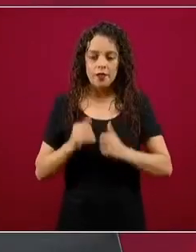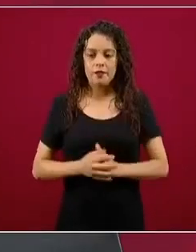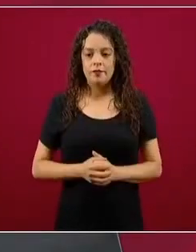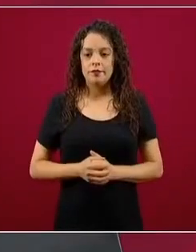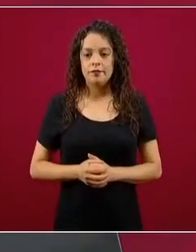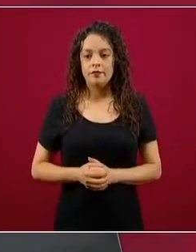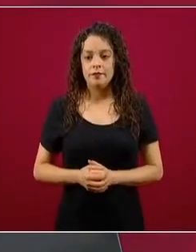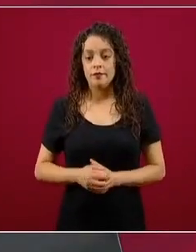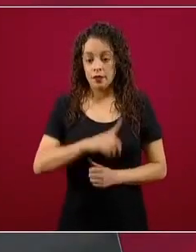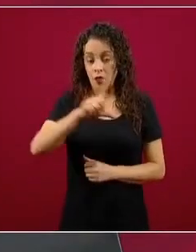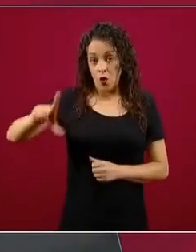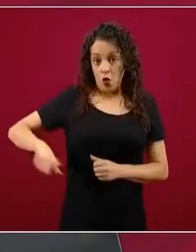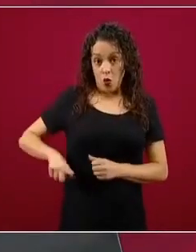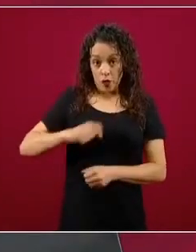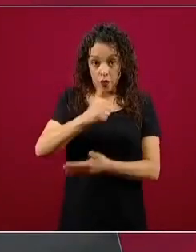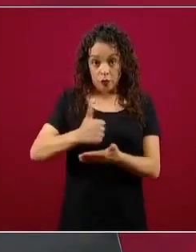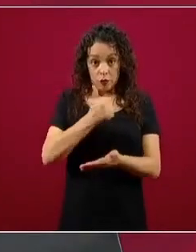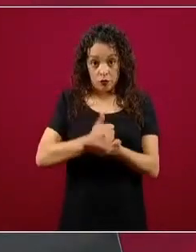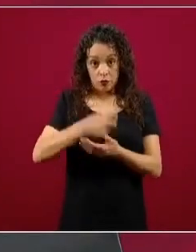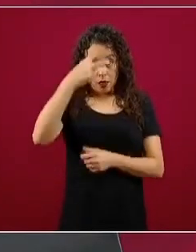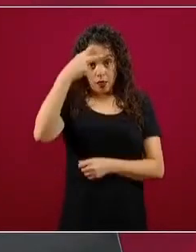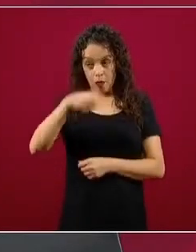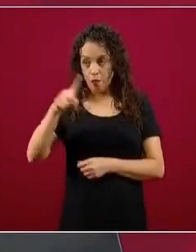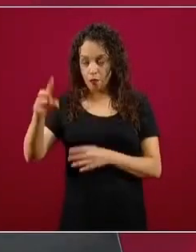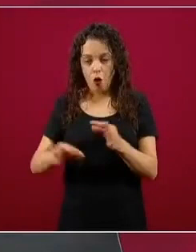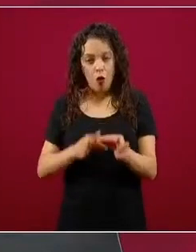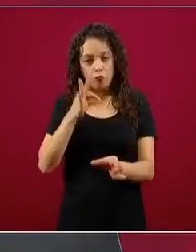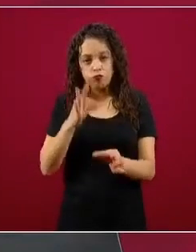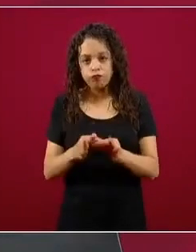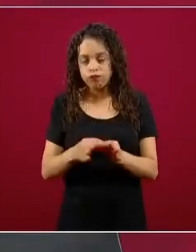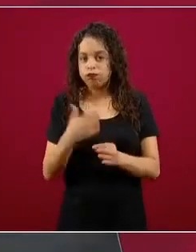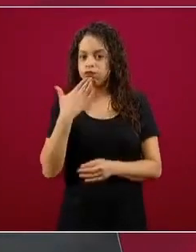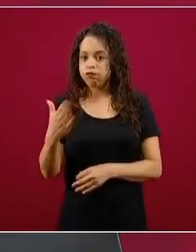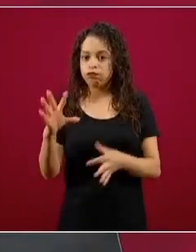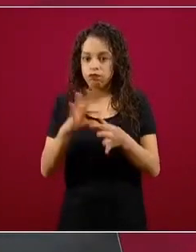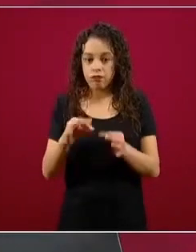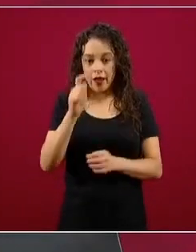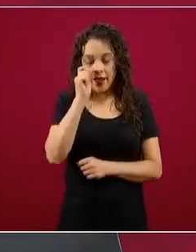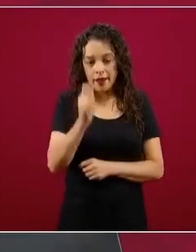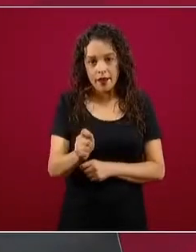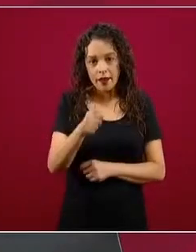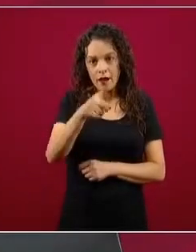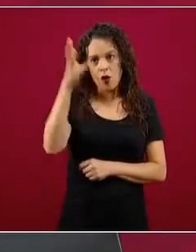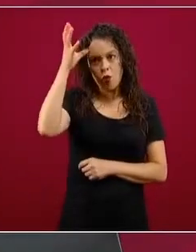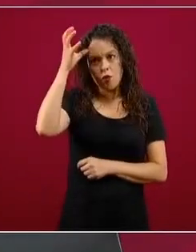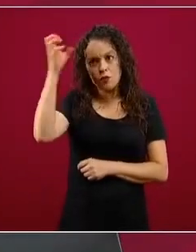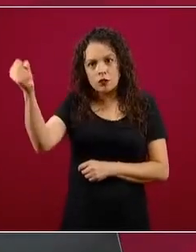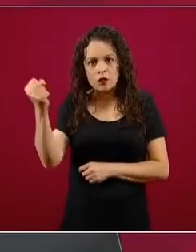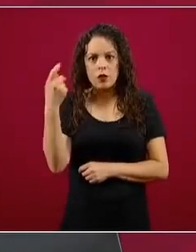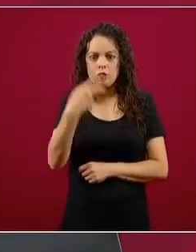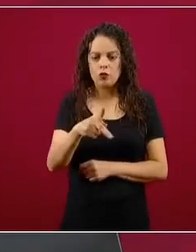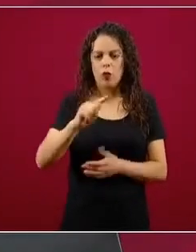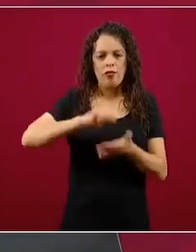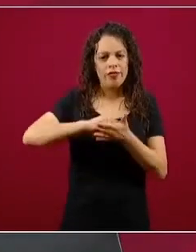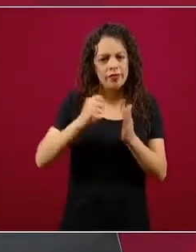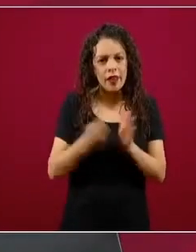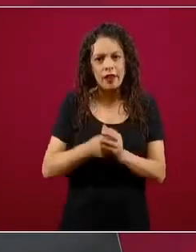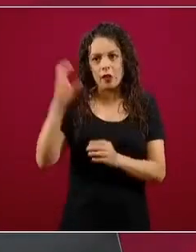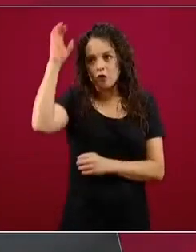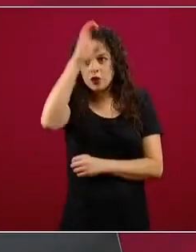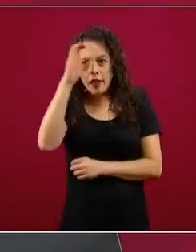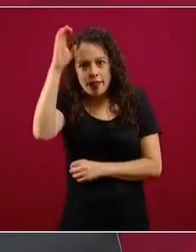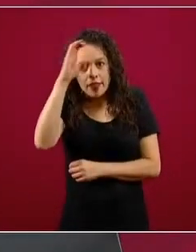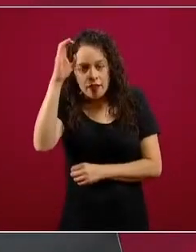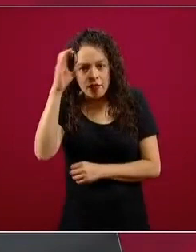parte del Gobierno de la Ciudad de México, que atendiendo a los criterios científicos, a los criterios técnicos y ninguno otro,